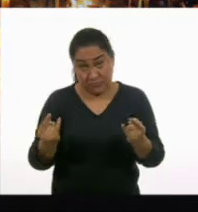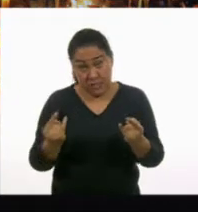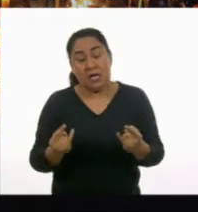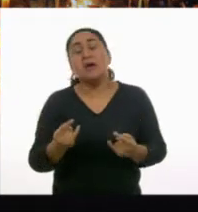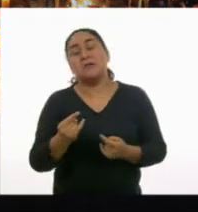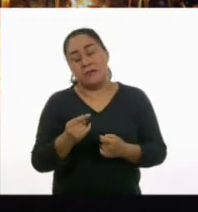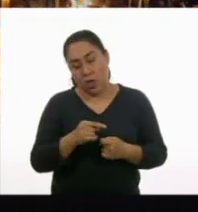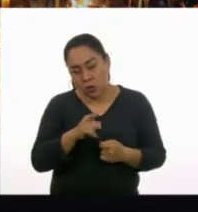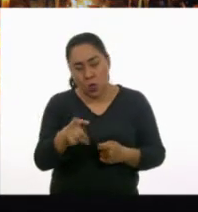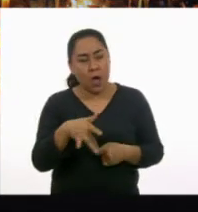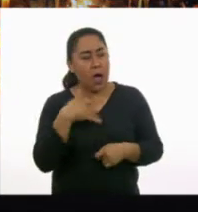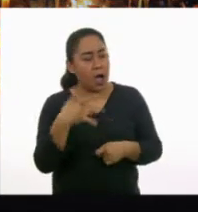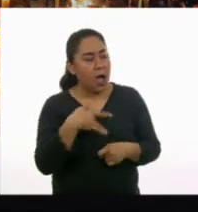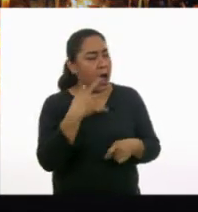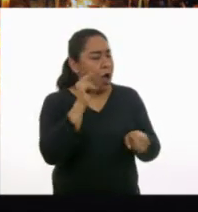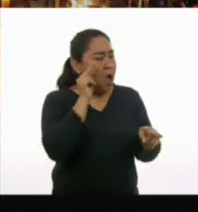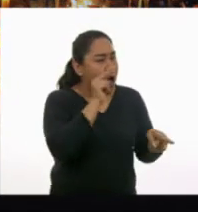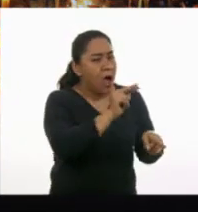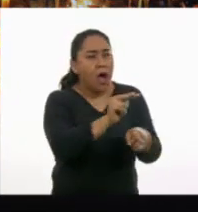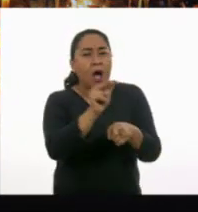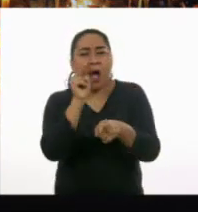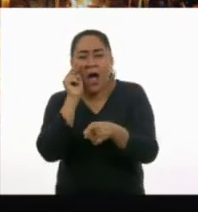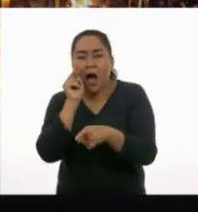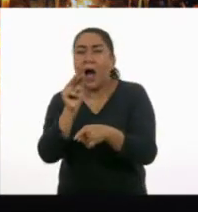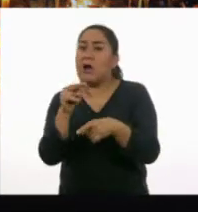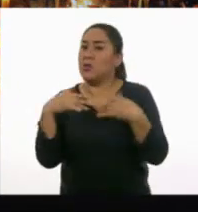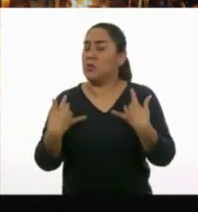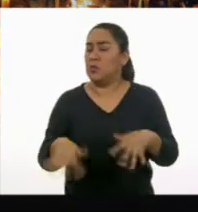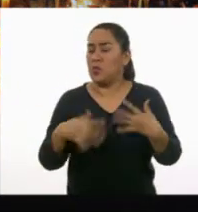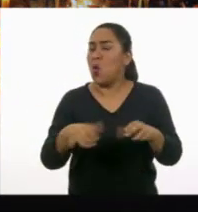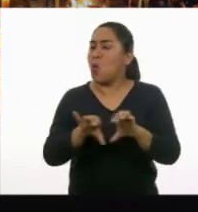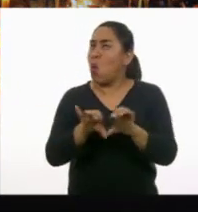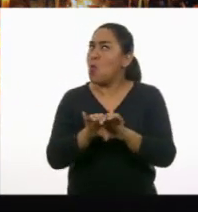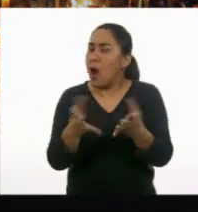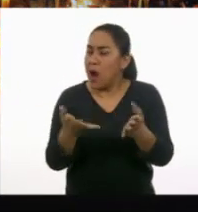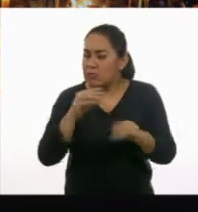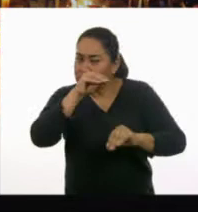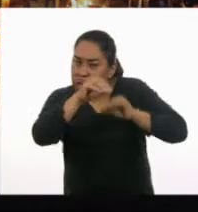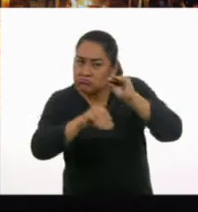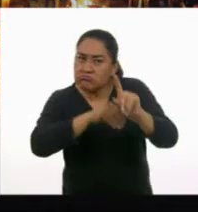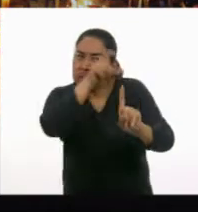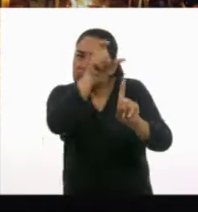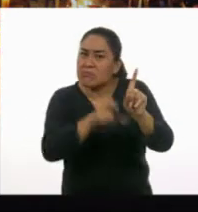vean cuántas maneras de hacer un personaje